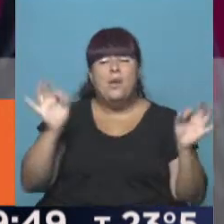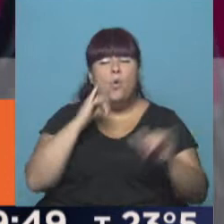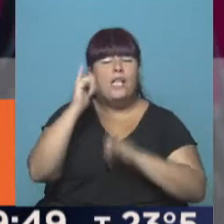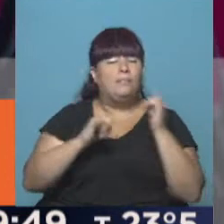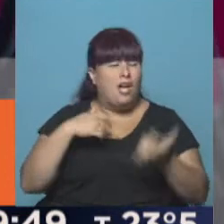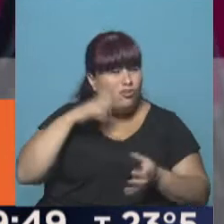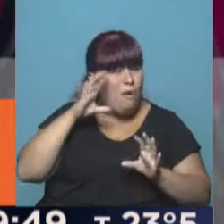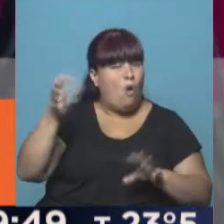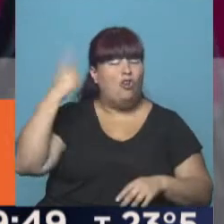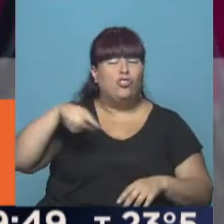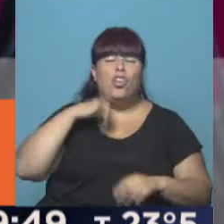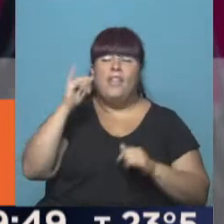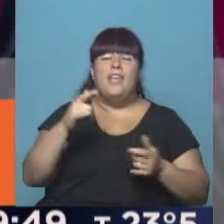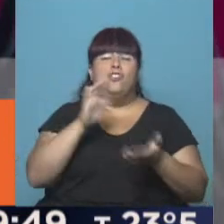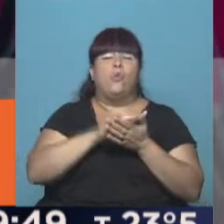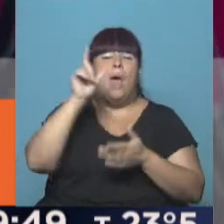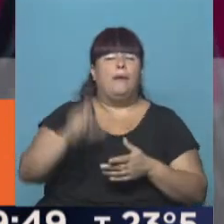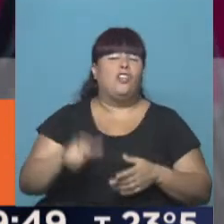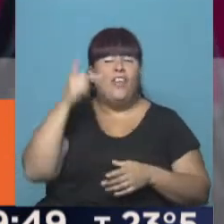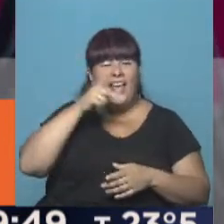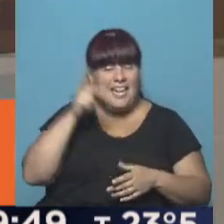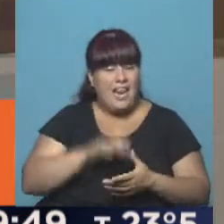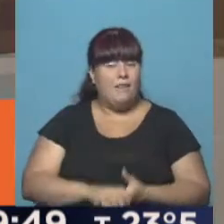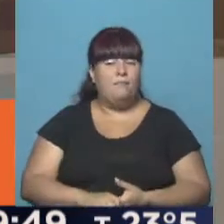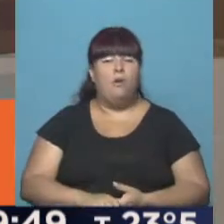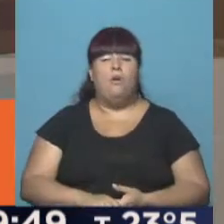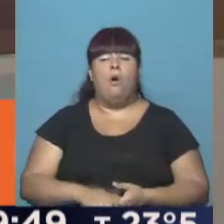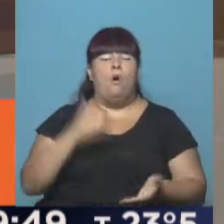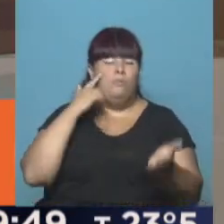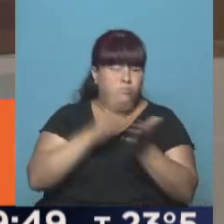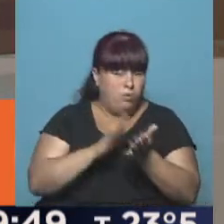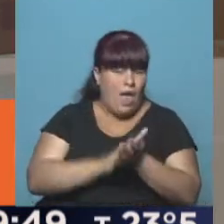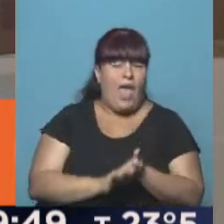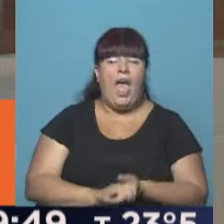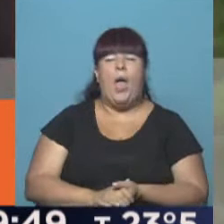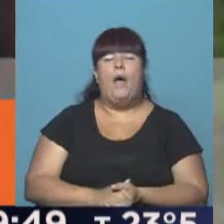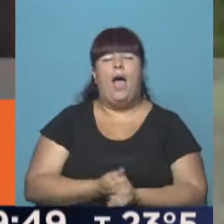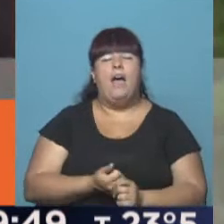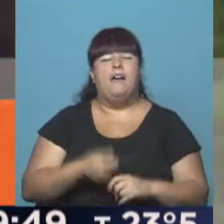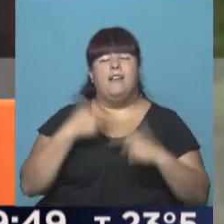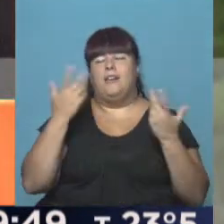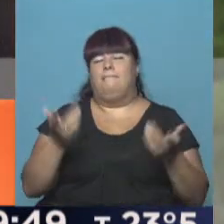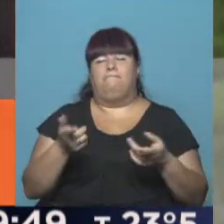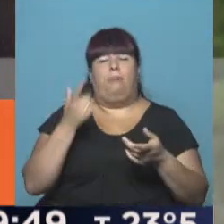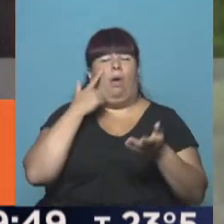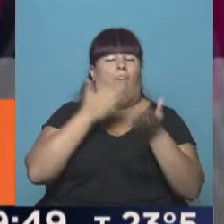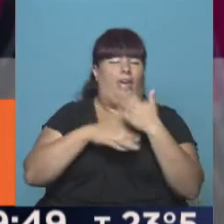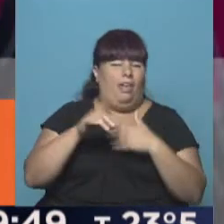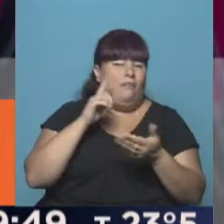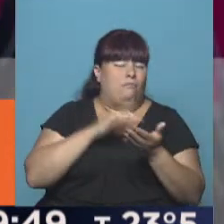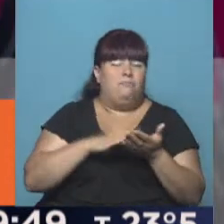explicaciones. Yo me acuerdo cuando nosotros decíamos algo de un funcionario del kirchnerismo, con pruebas, con